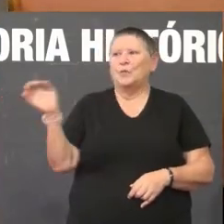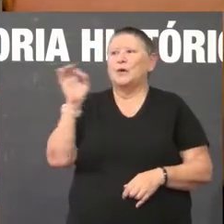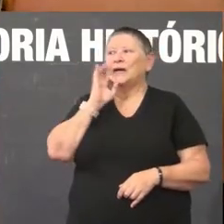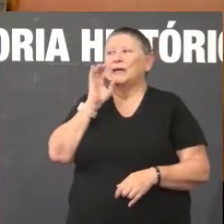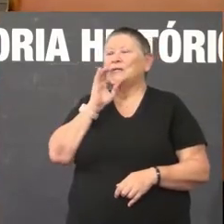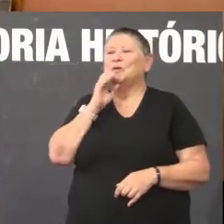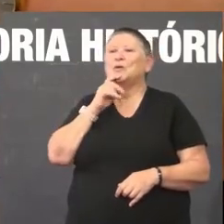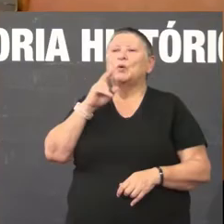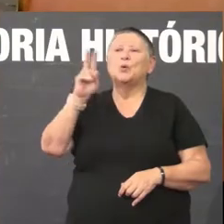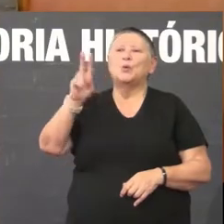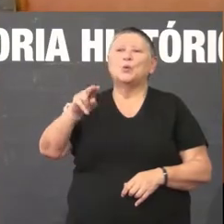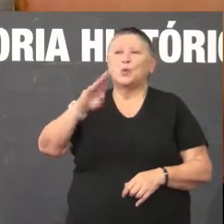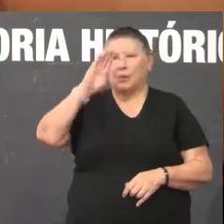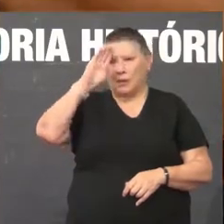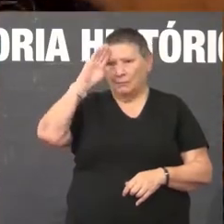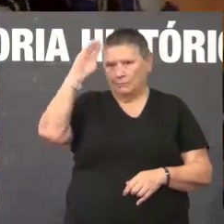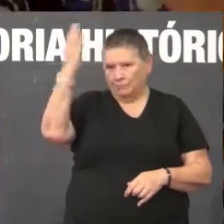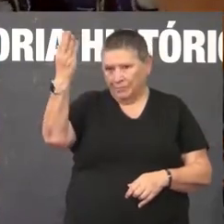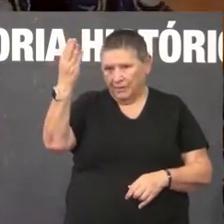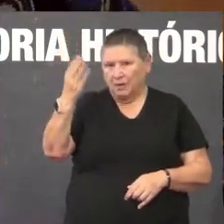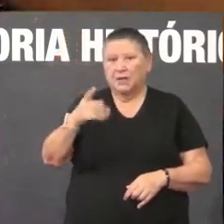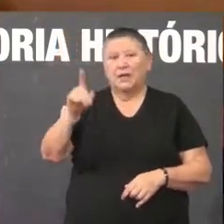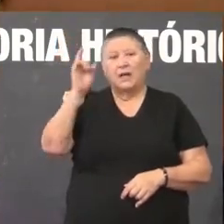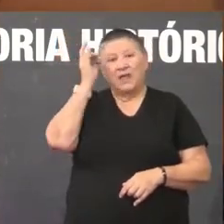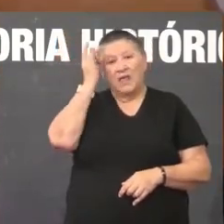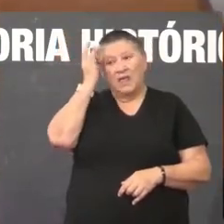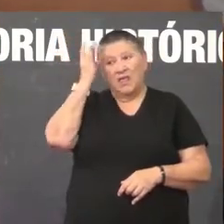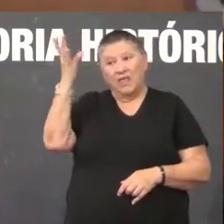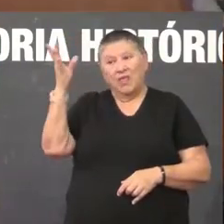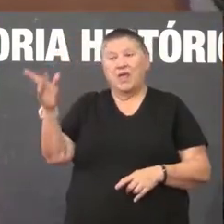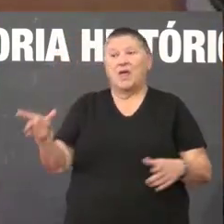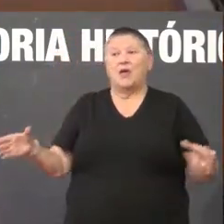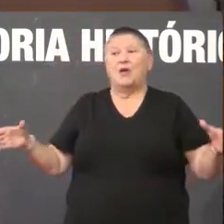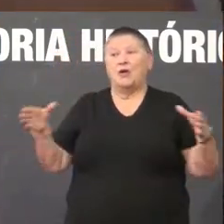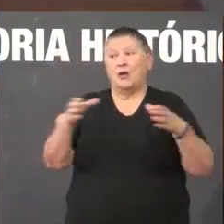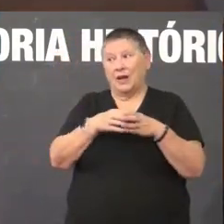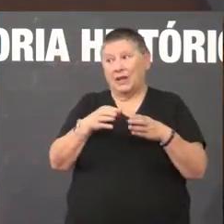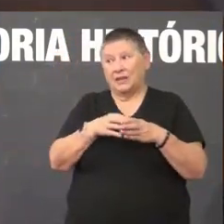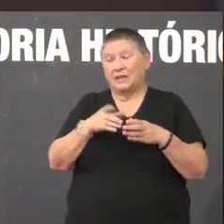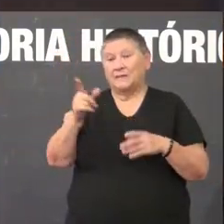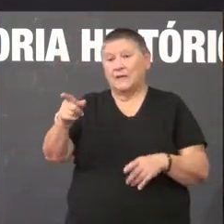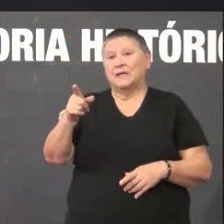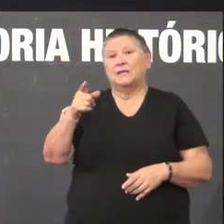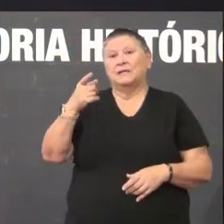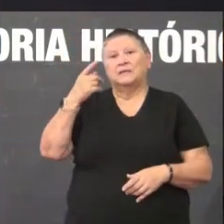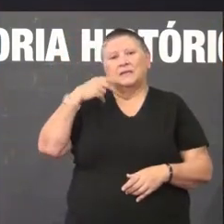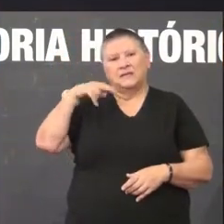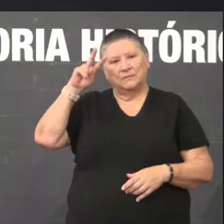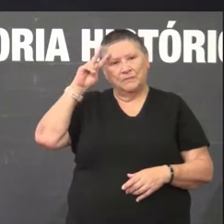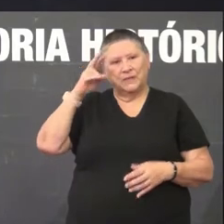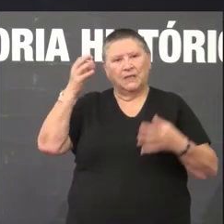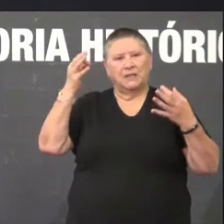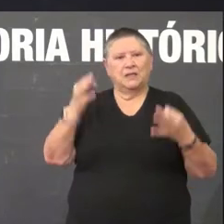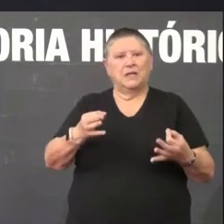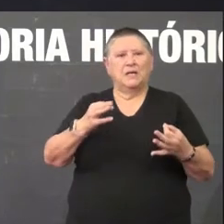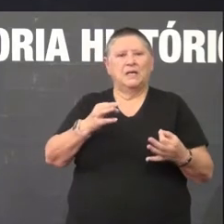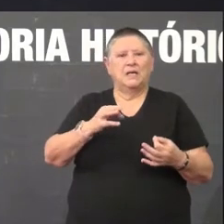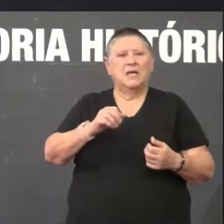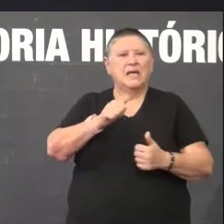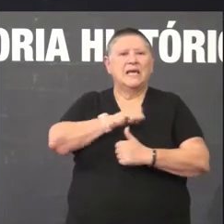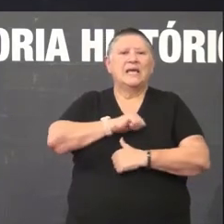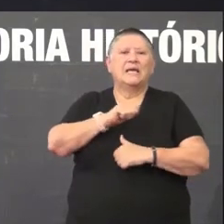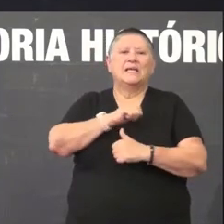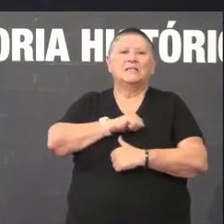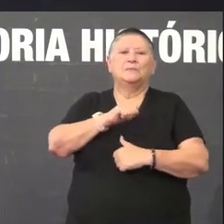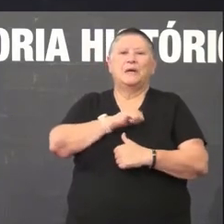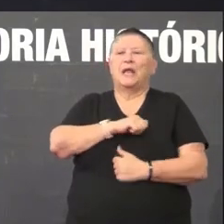súa enerxía colectiva e a esperanza celta son os que representan o que fomos,